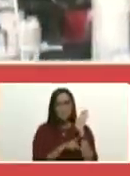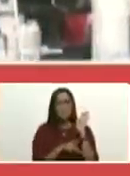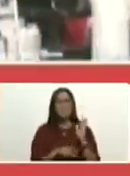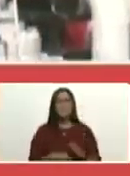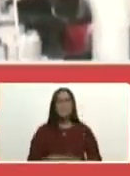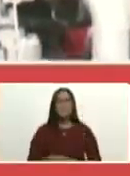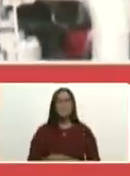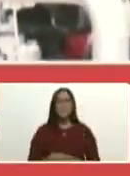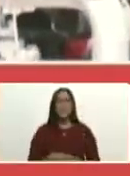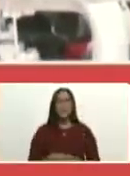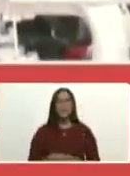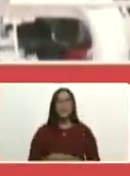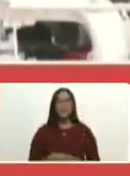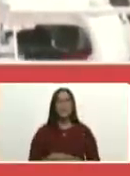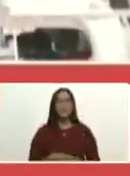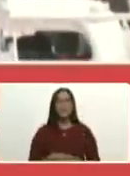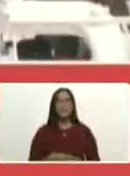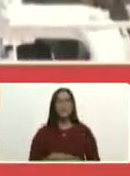viendo